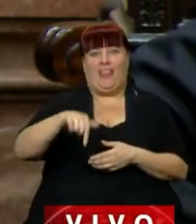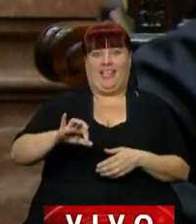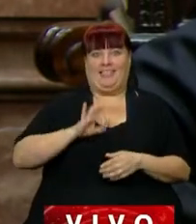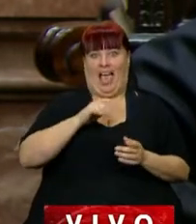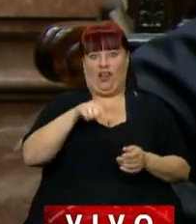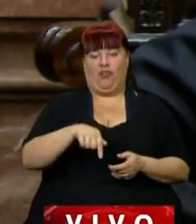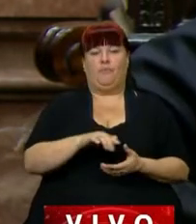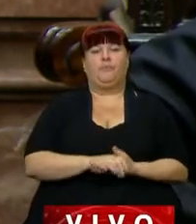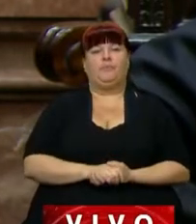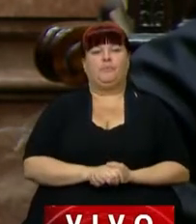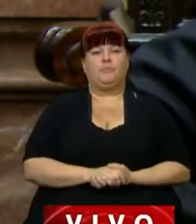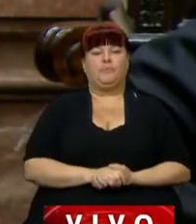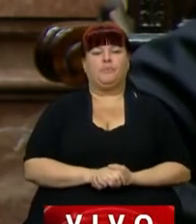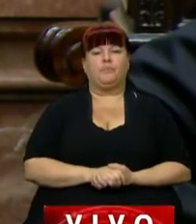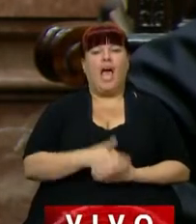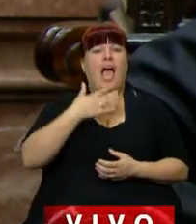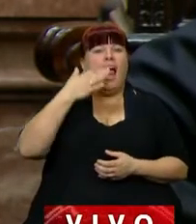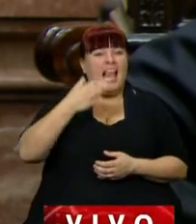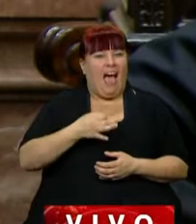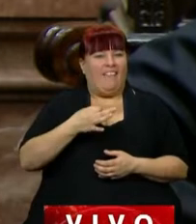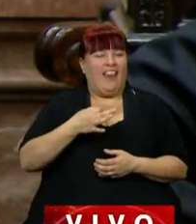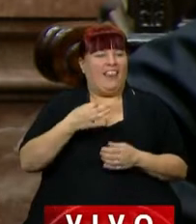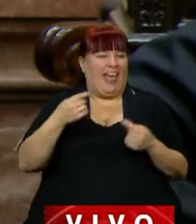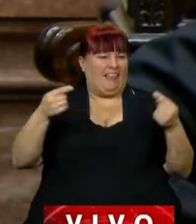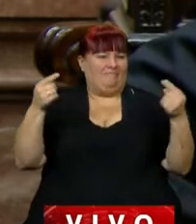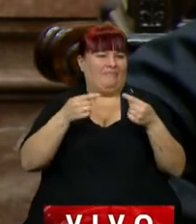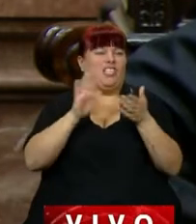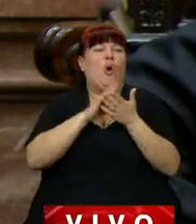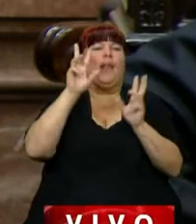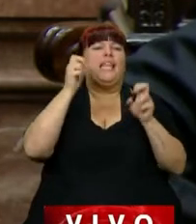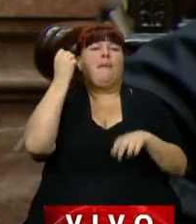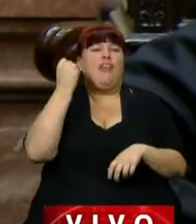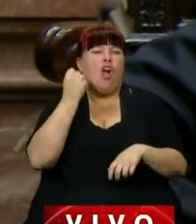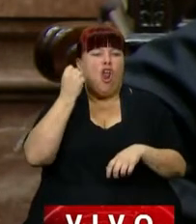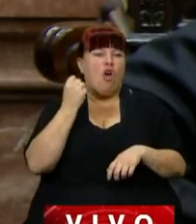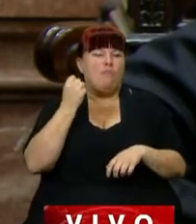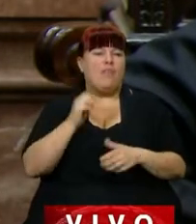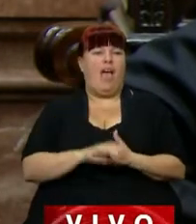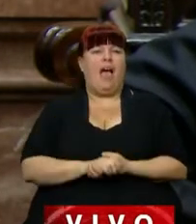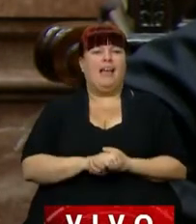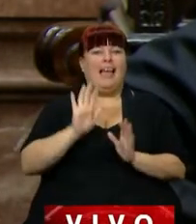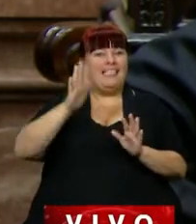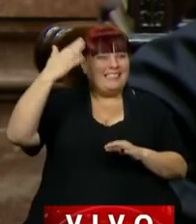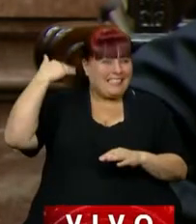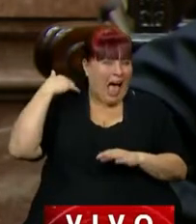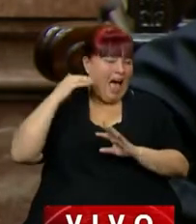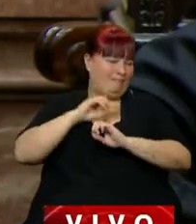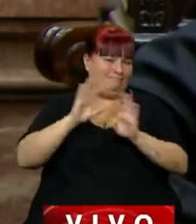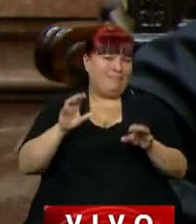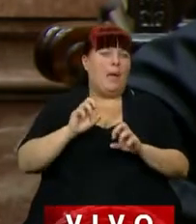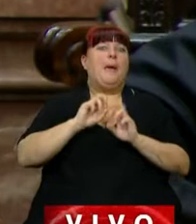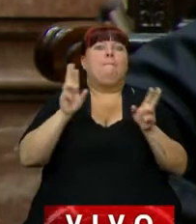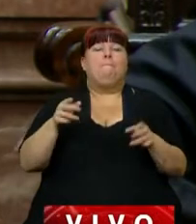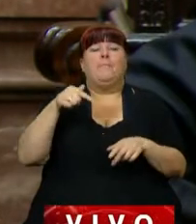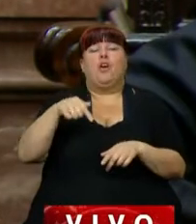año. La verdad que las inconsistencias macroeconómicas que tenía y además